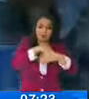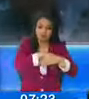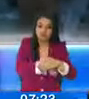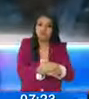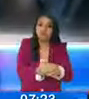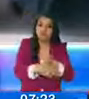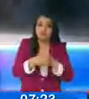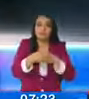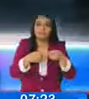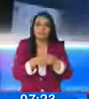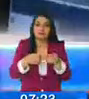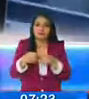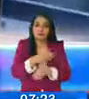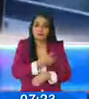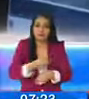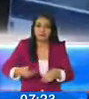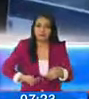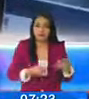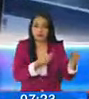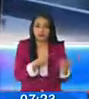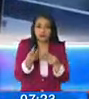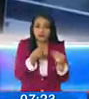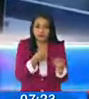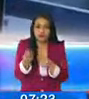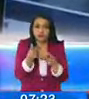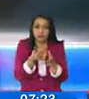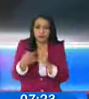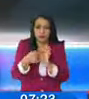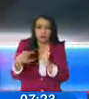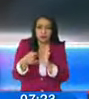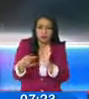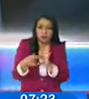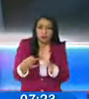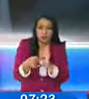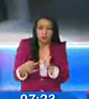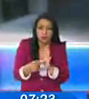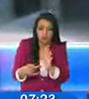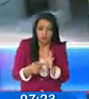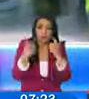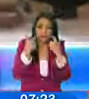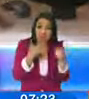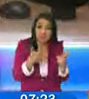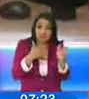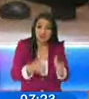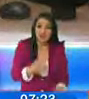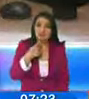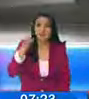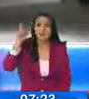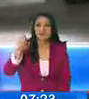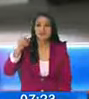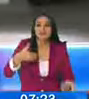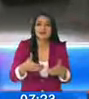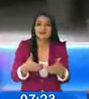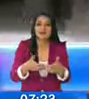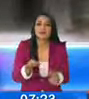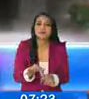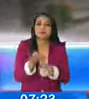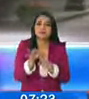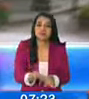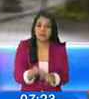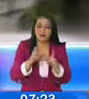el despacho presidencial. El fiscal Fabián Salazar había comentado que se requería un equipo especial para continuar con las